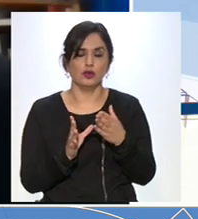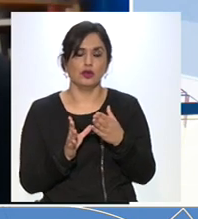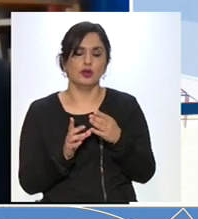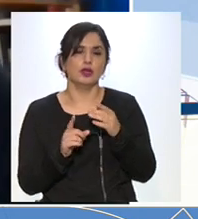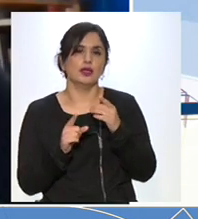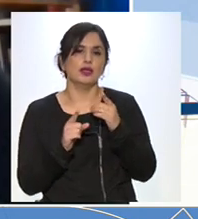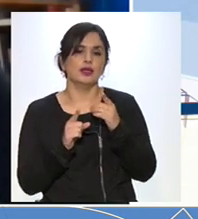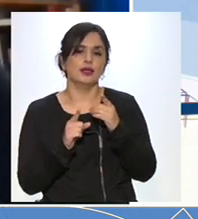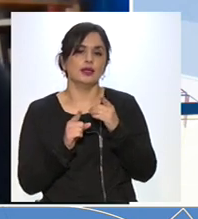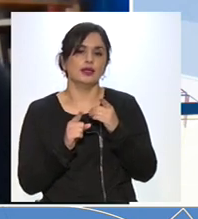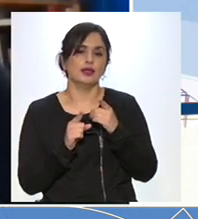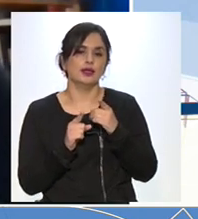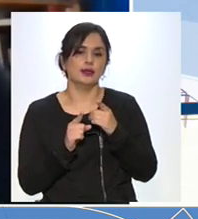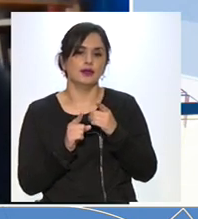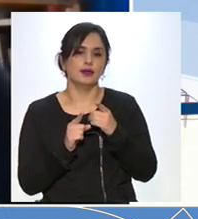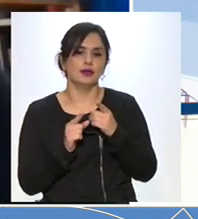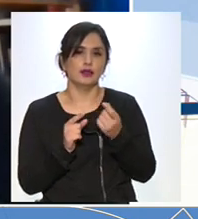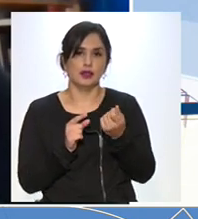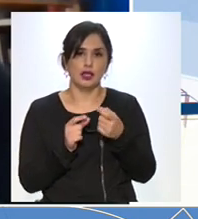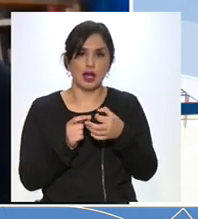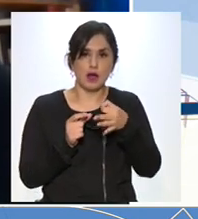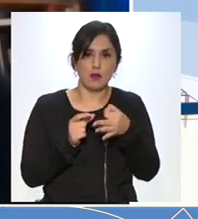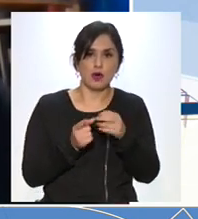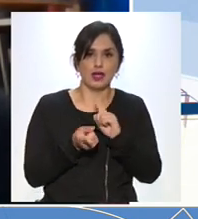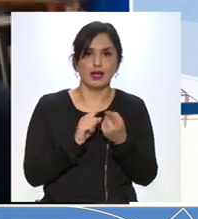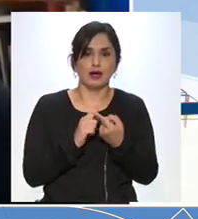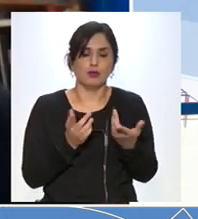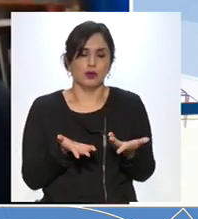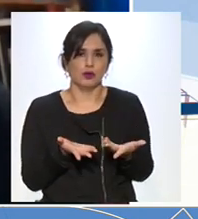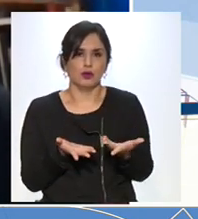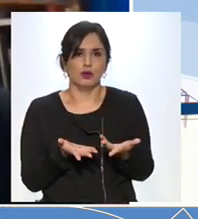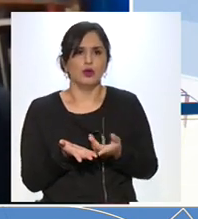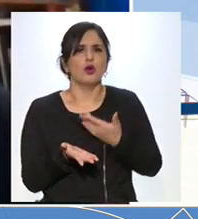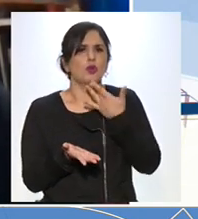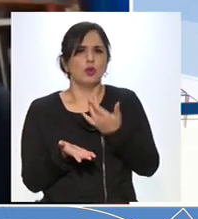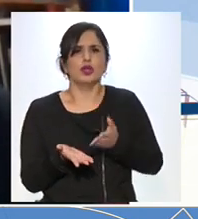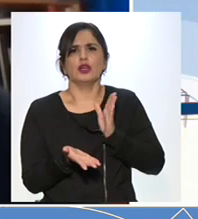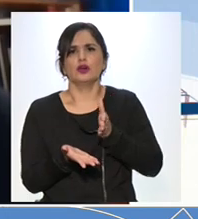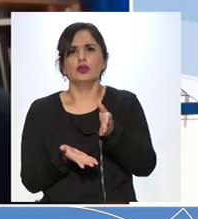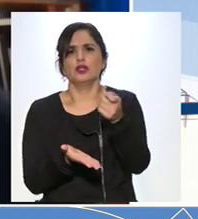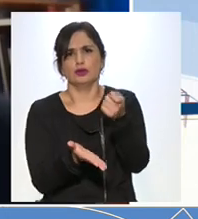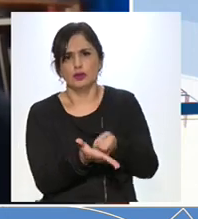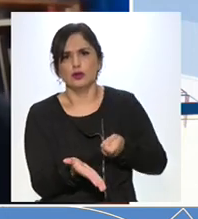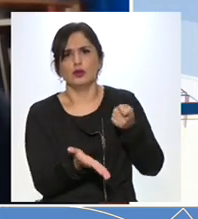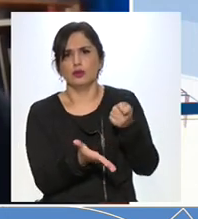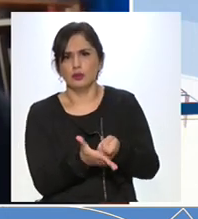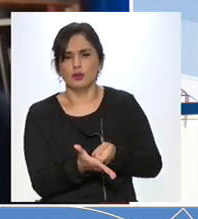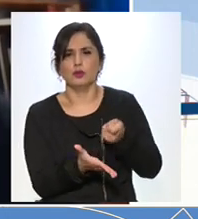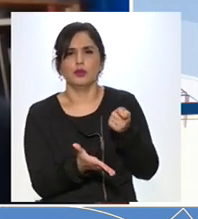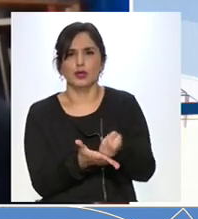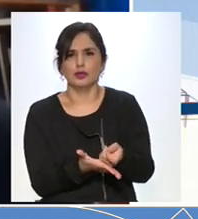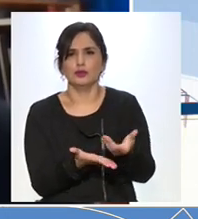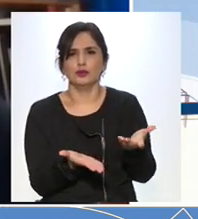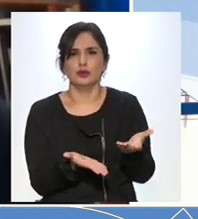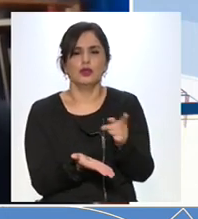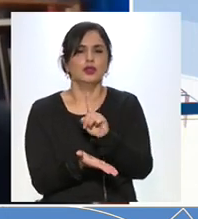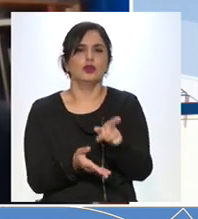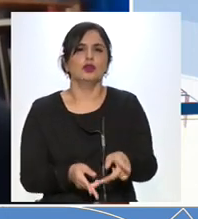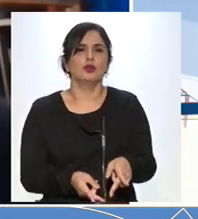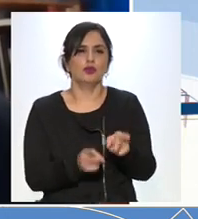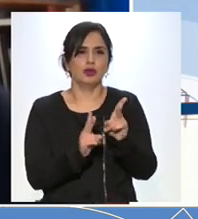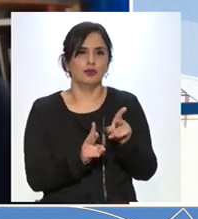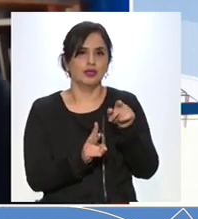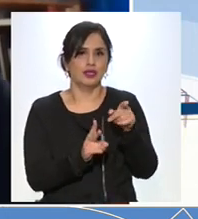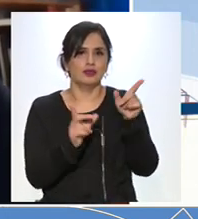a duda, alimenta la inflación. ¿Por qué sigue comprando? Que nos explique el banco. ¿Por qué sigue en esta perspectiva y no permite que